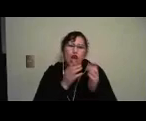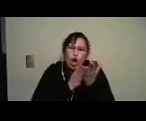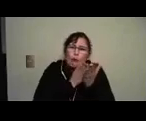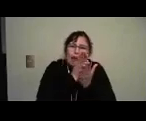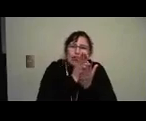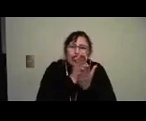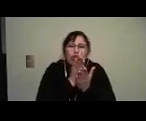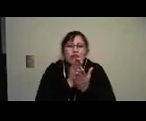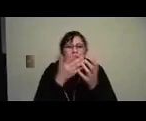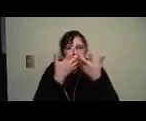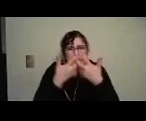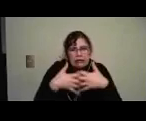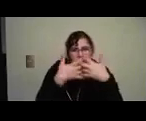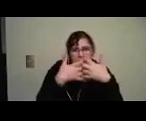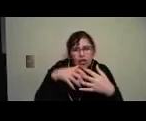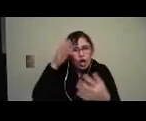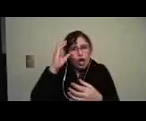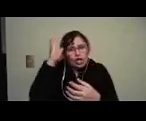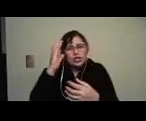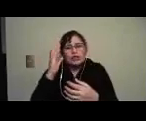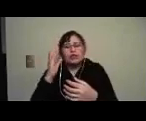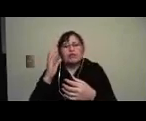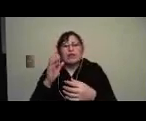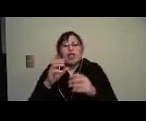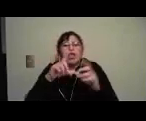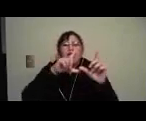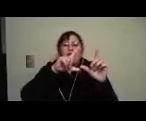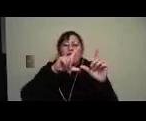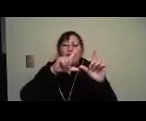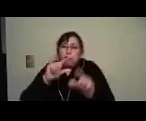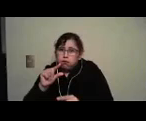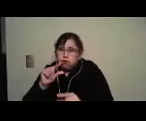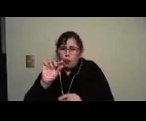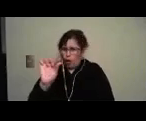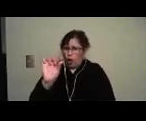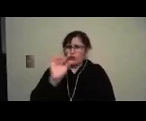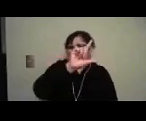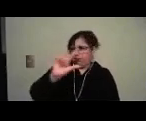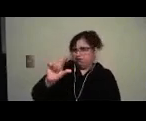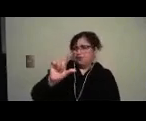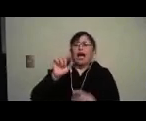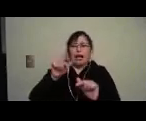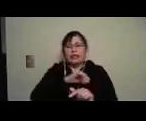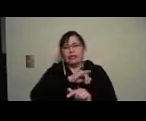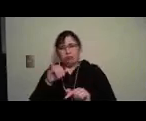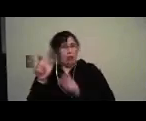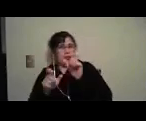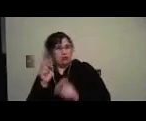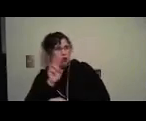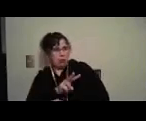primero un deterioro cognitivo leve que muchas veces pasa desapercibido por las personas que están en el entorno cercano,